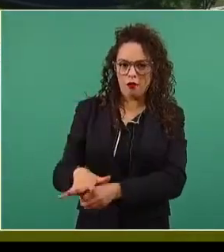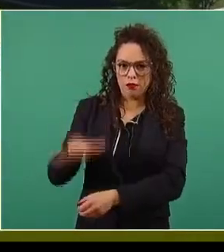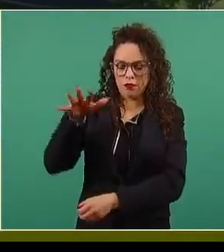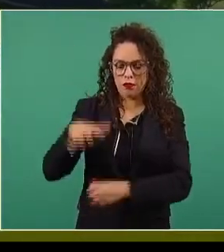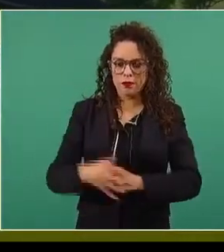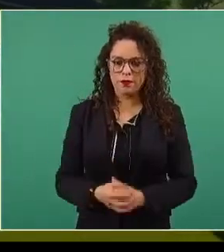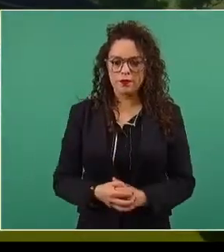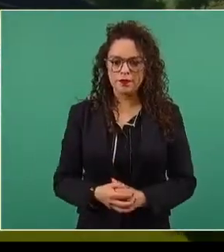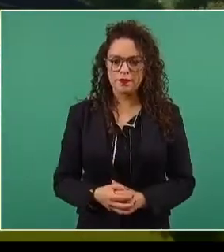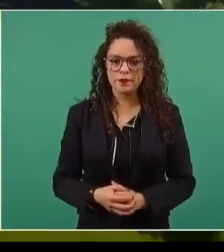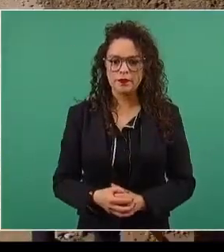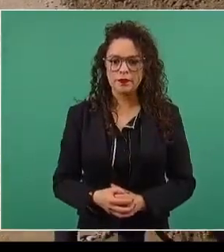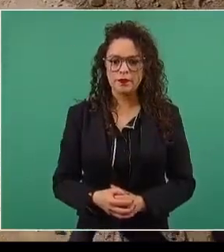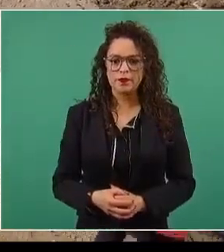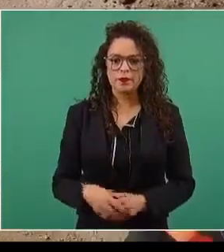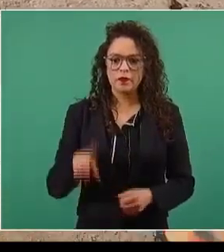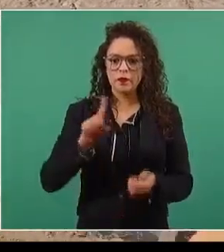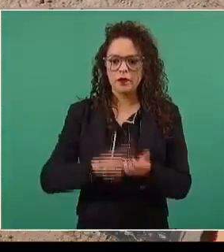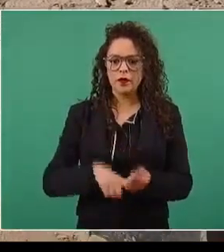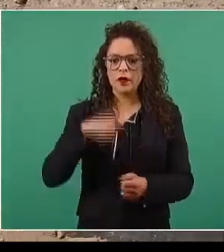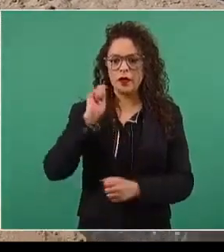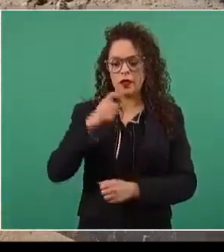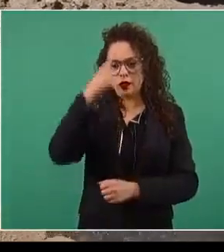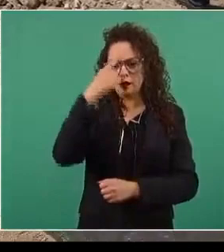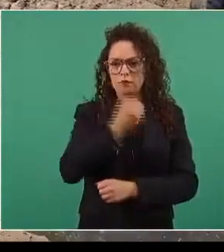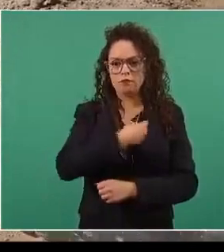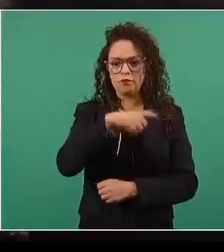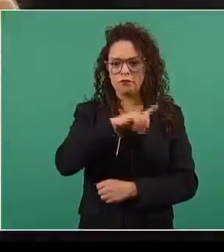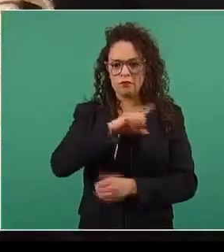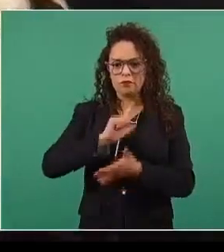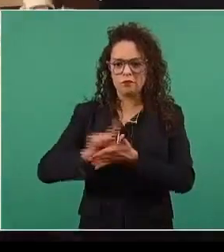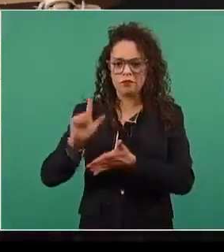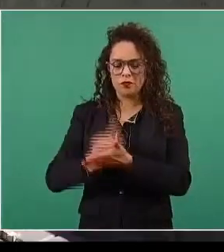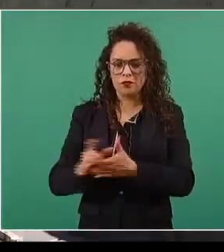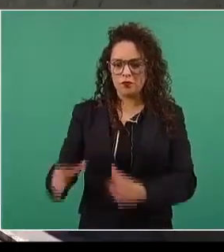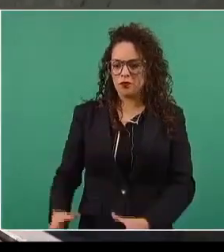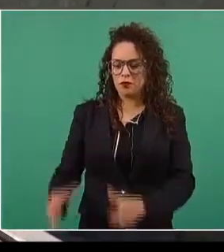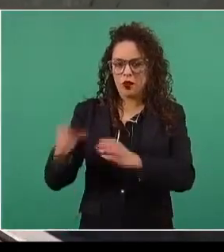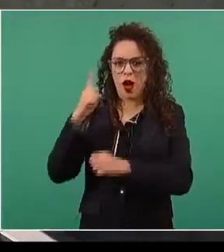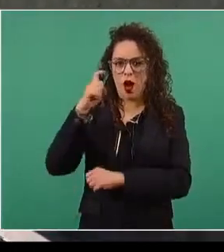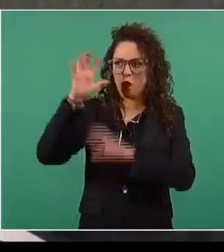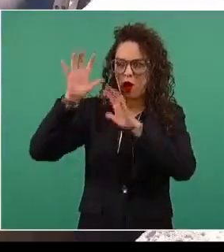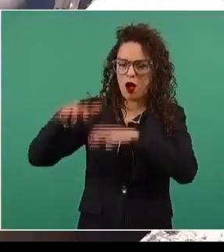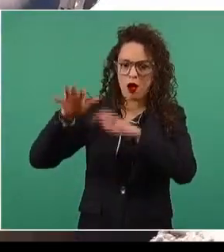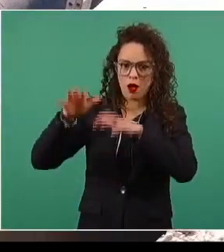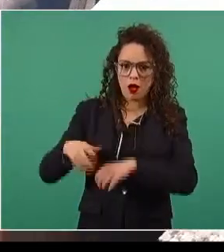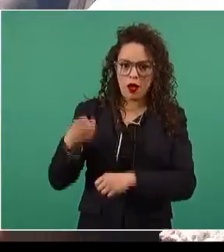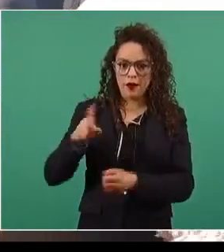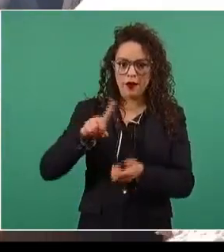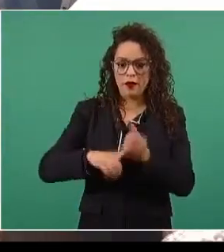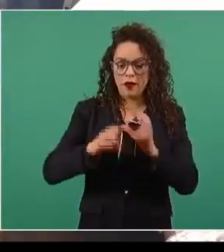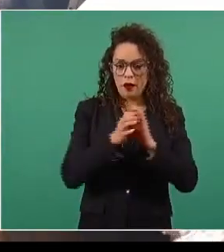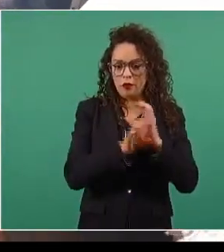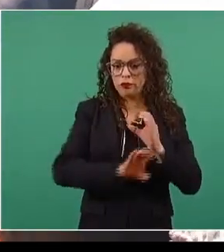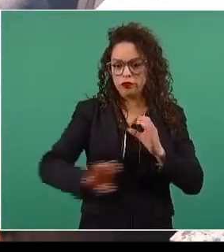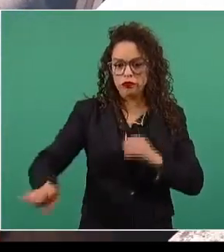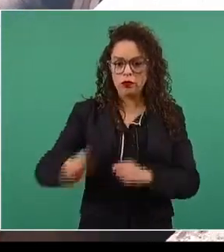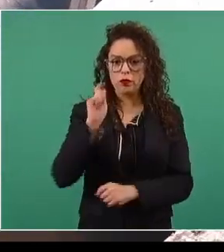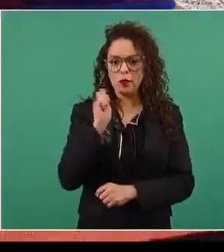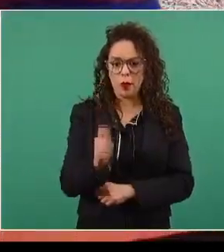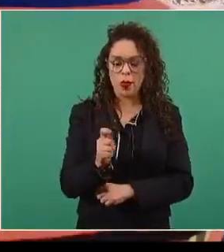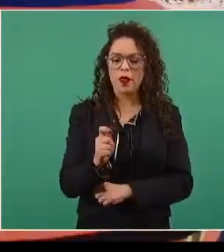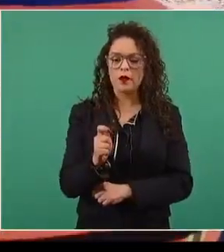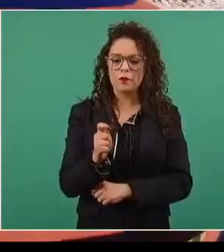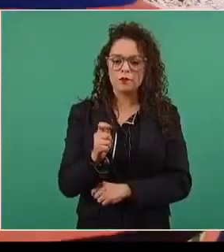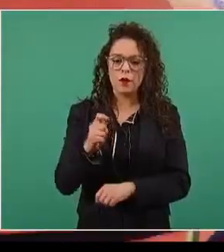y sanitarias generales, en la red de drenaje pluvial se realizan trabajos de excavación y colocación de tubería de concreto en